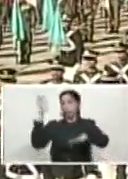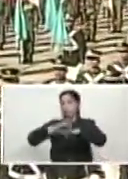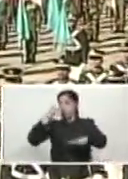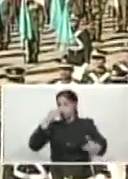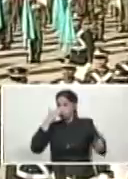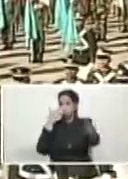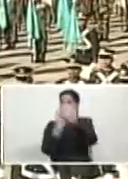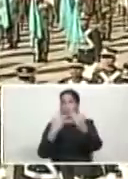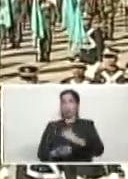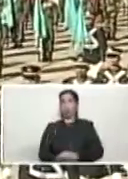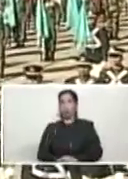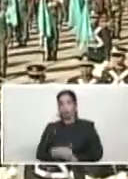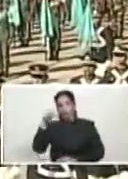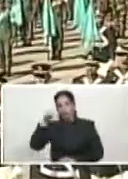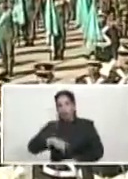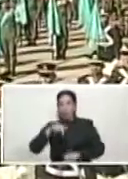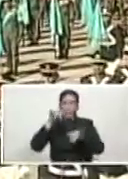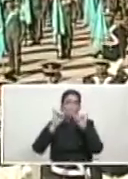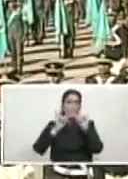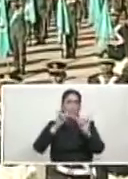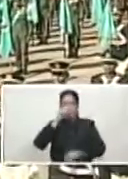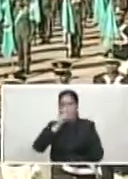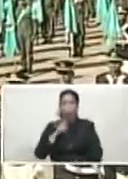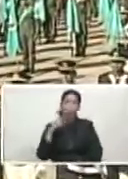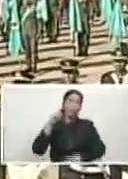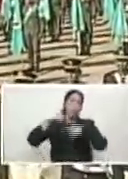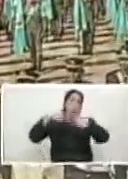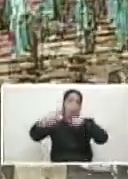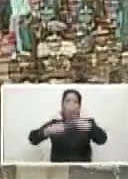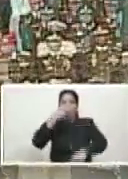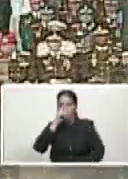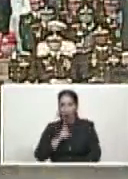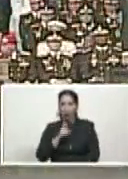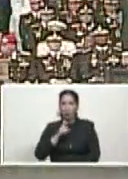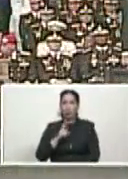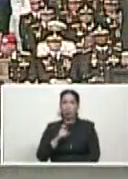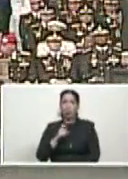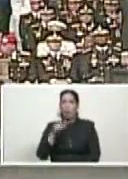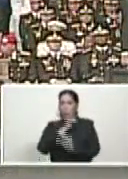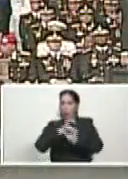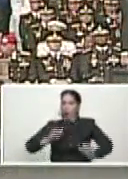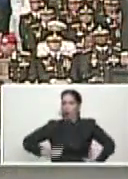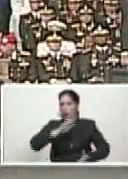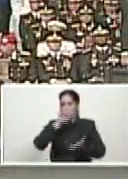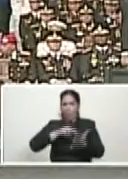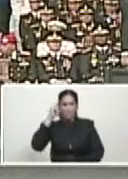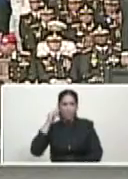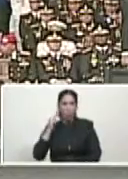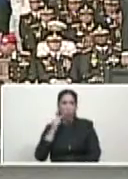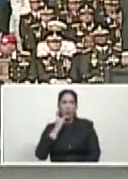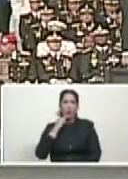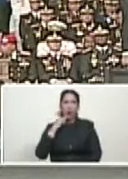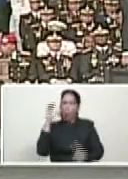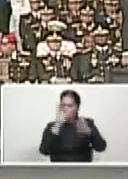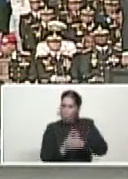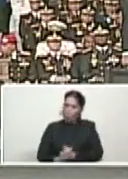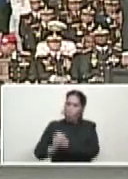enfrentar este año o los años que están por venir. Una Fuerza Armada Nacional Bolivariana